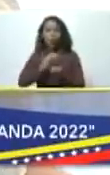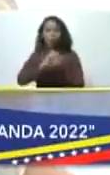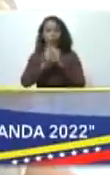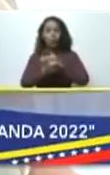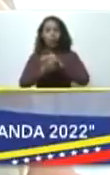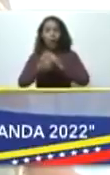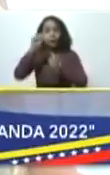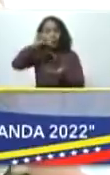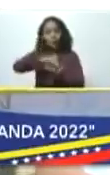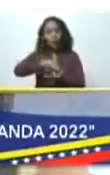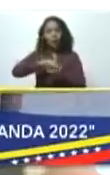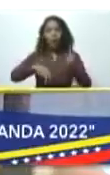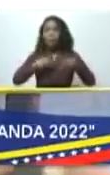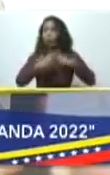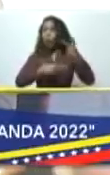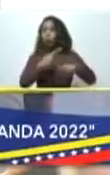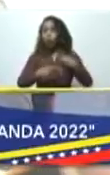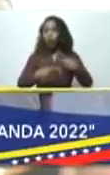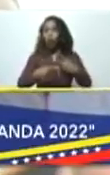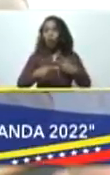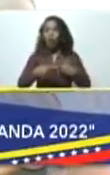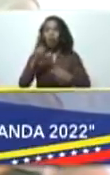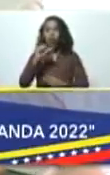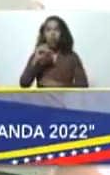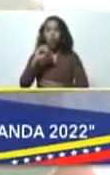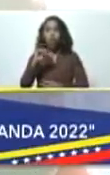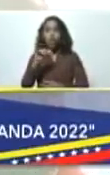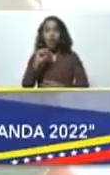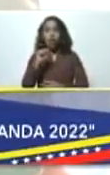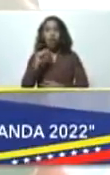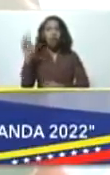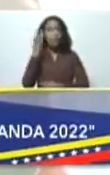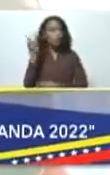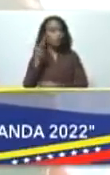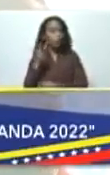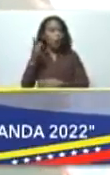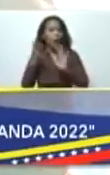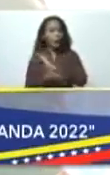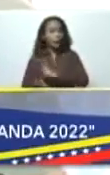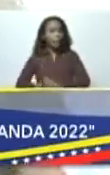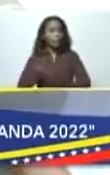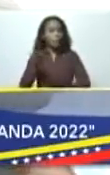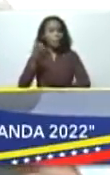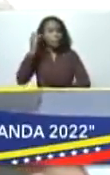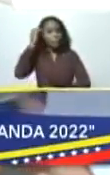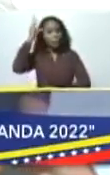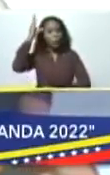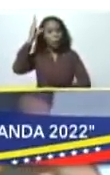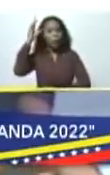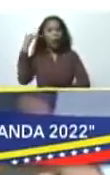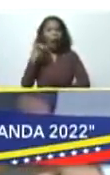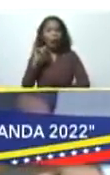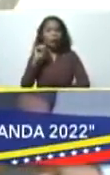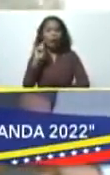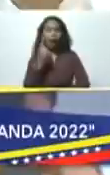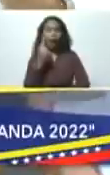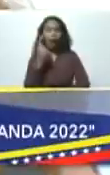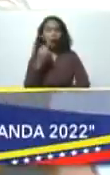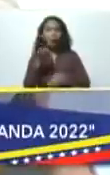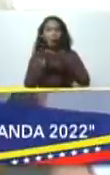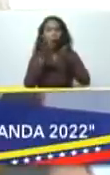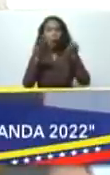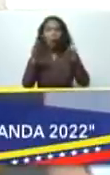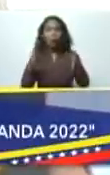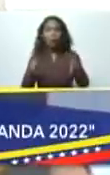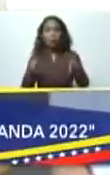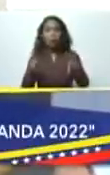en el epicentro de la producción de la soya de Venezuela. En Monagas tenemos potencialidades, tenemos el eje de la mesa